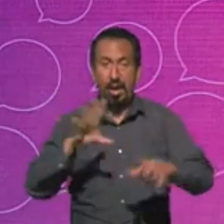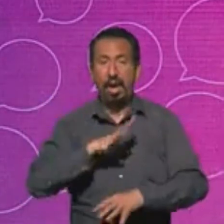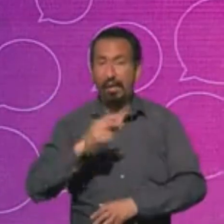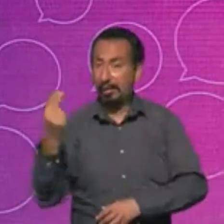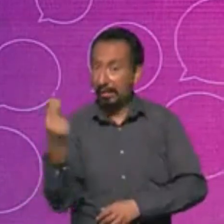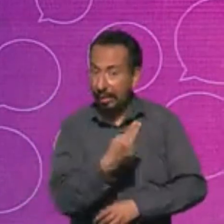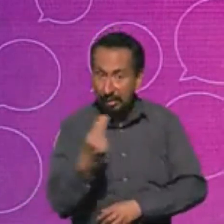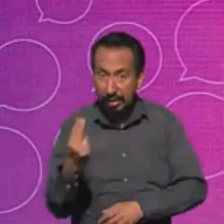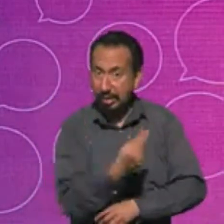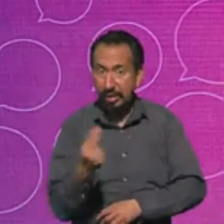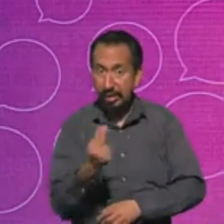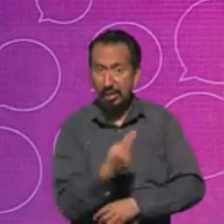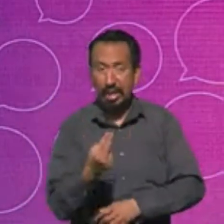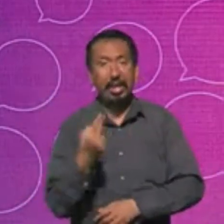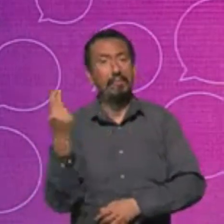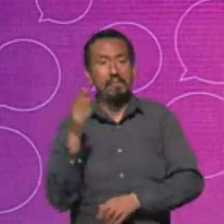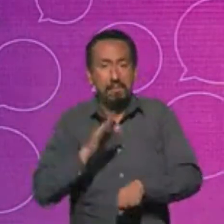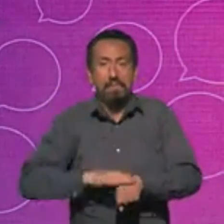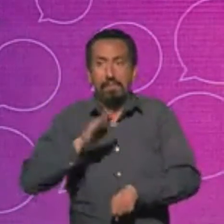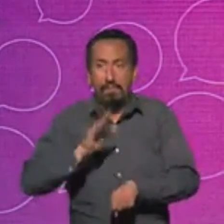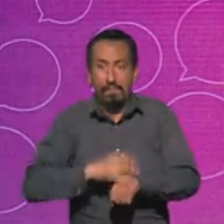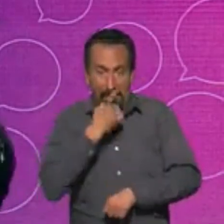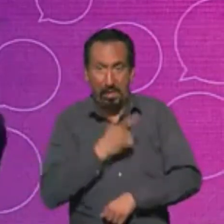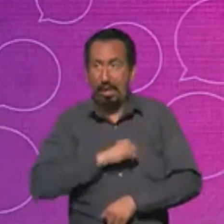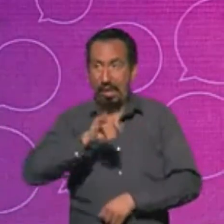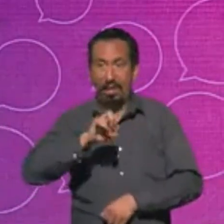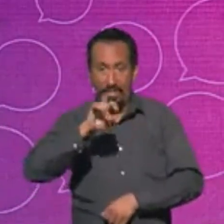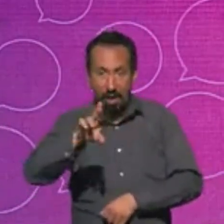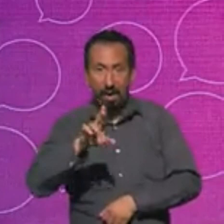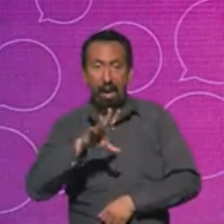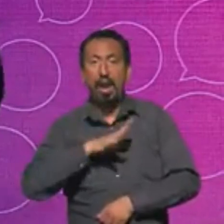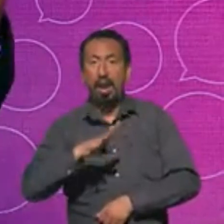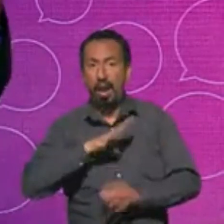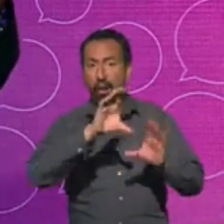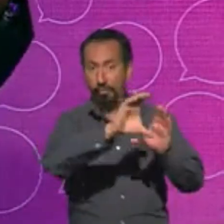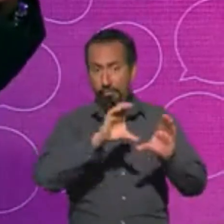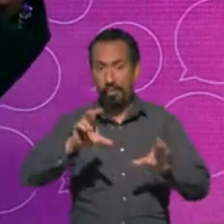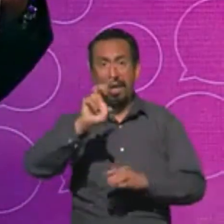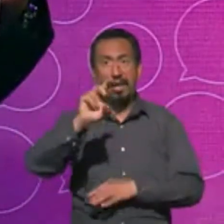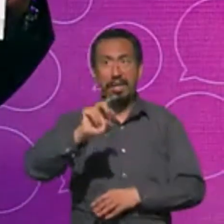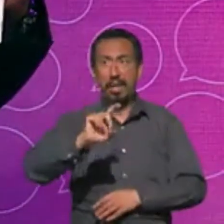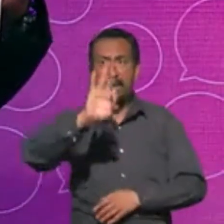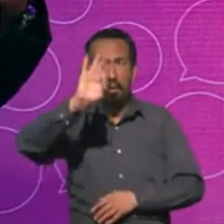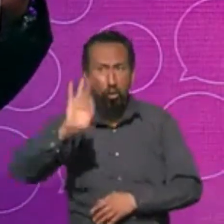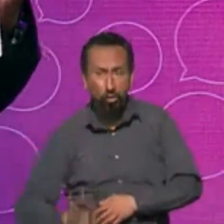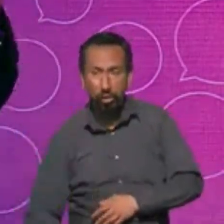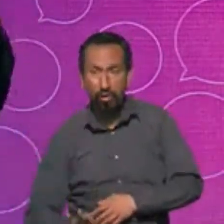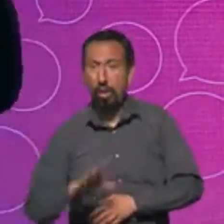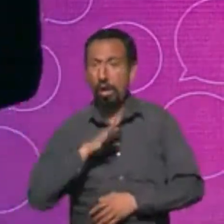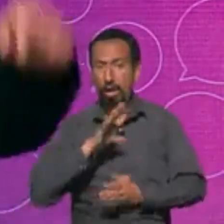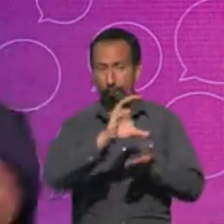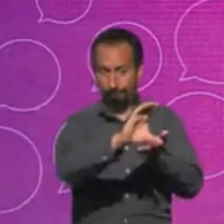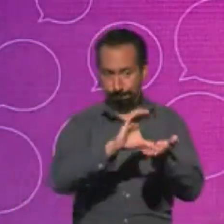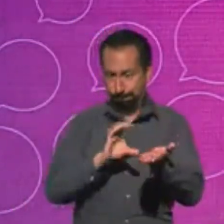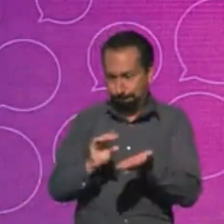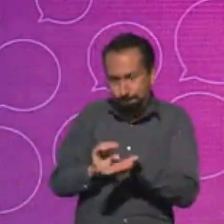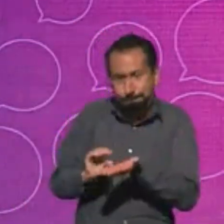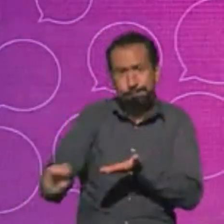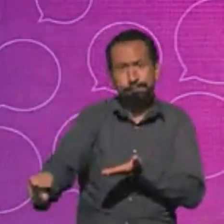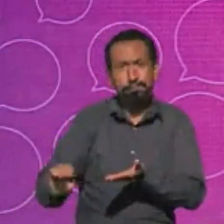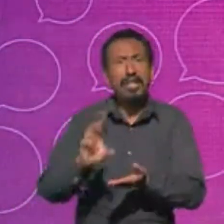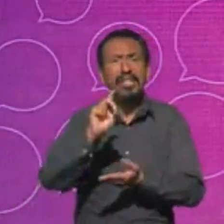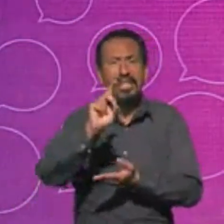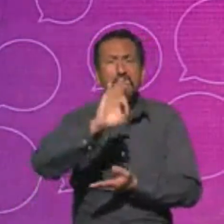inversión más efectiva ya lo dijo Javier ciertamente destinan hasta el 30% del presupuesto sabes cuánto es